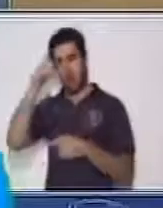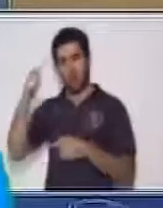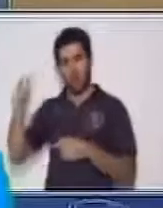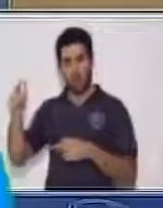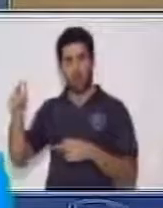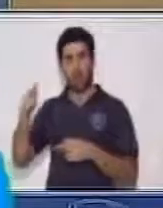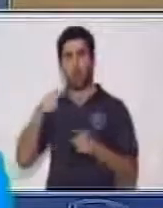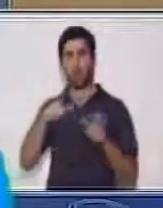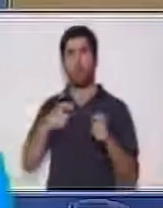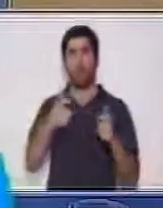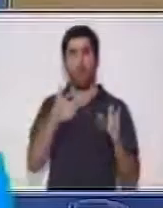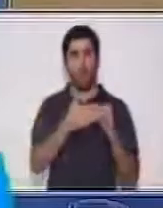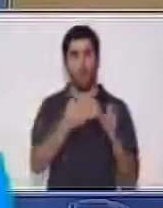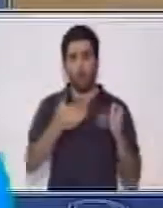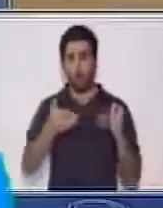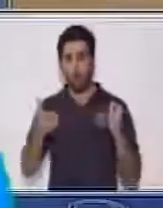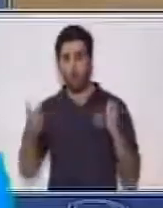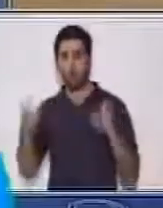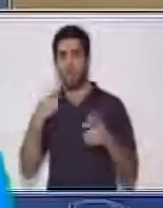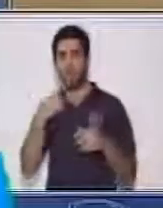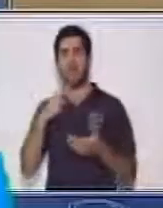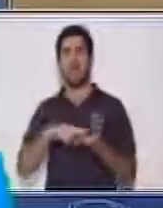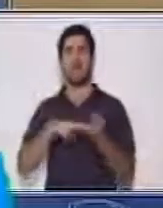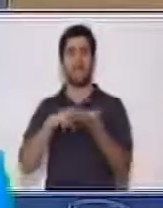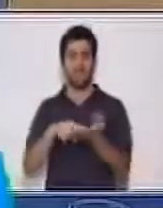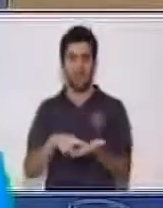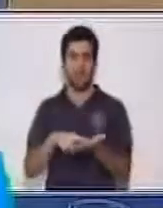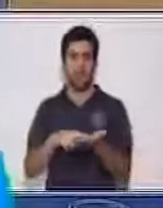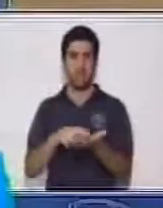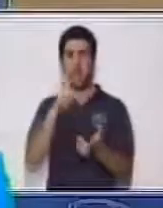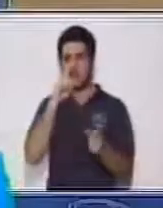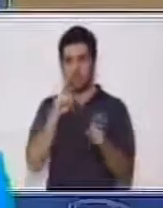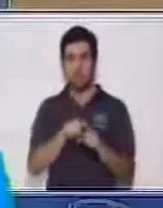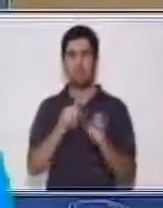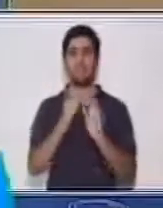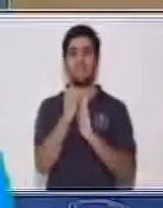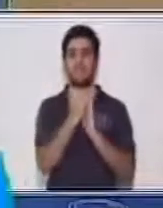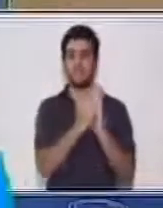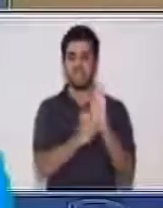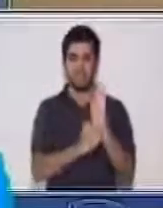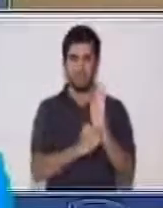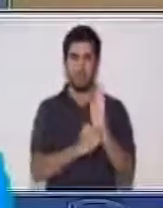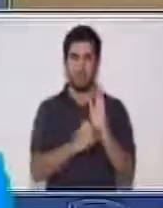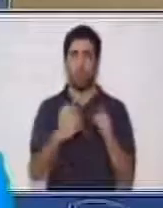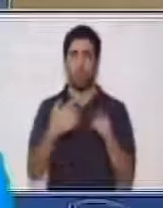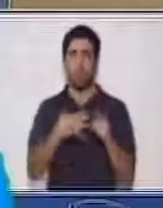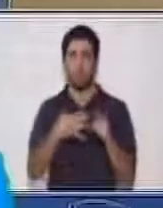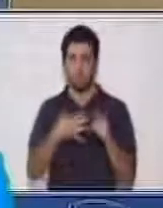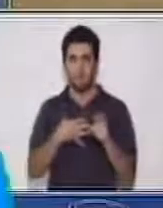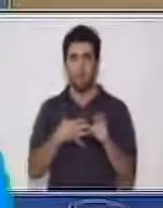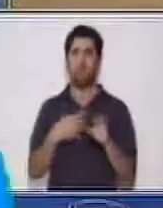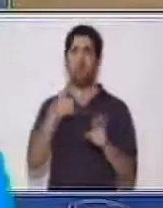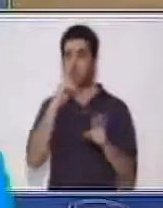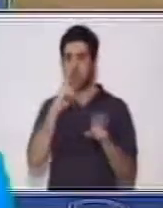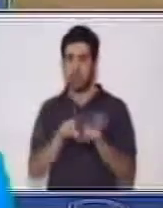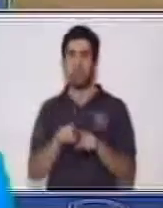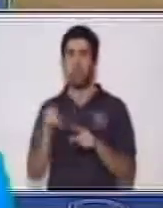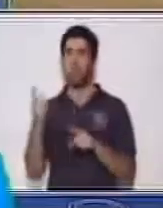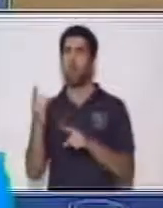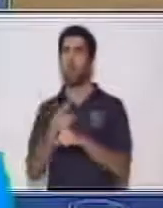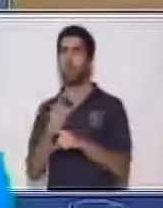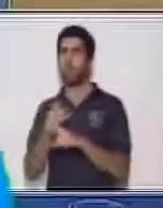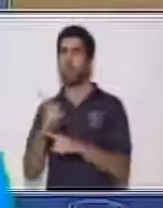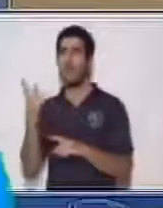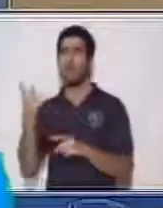apela a la función de referencia en el lenguaje. Posee un sistema de símbolos propios y usa a veces anglicismos. ¿Cuáles son los